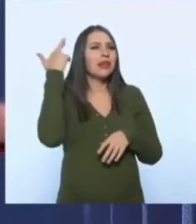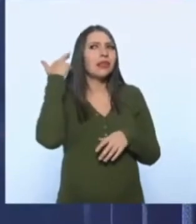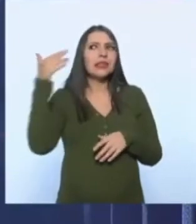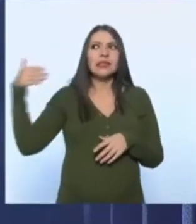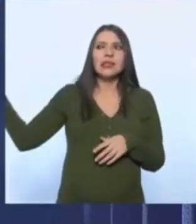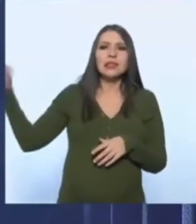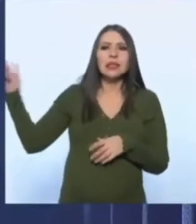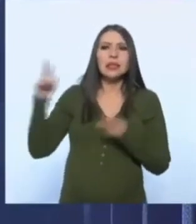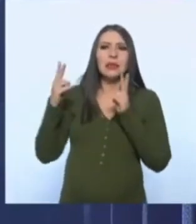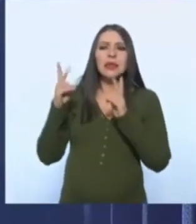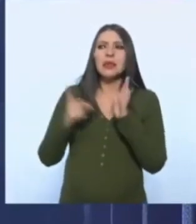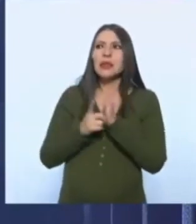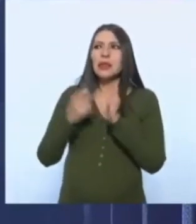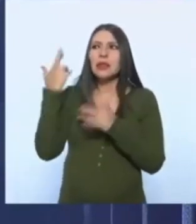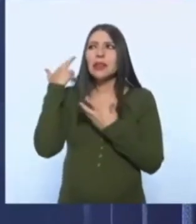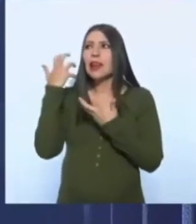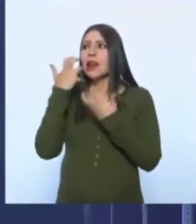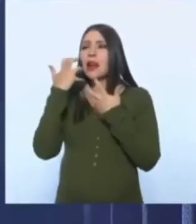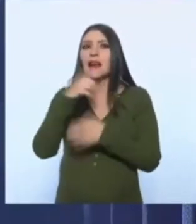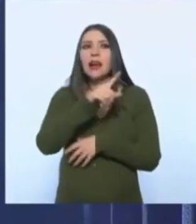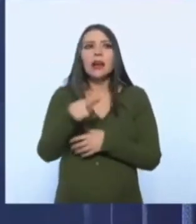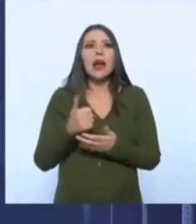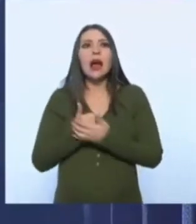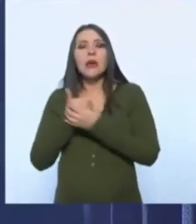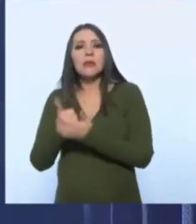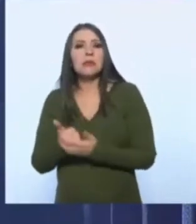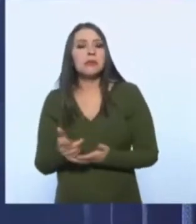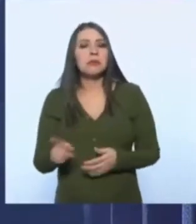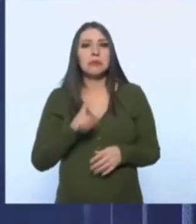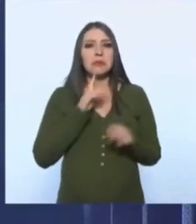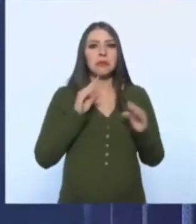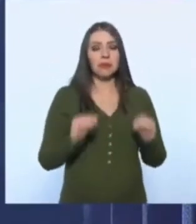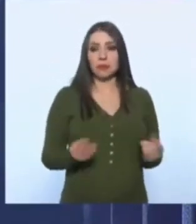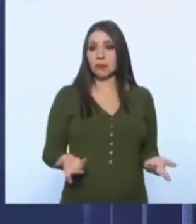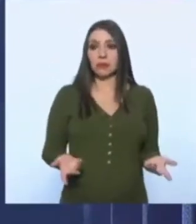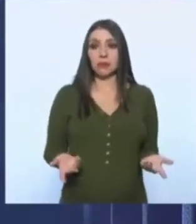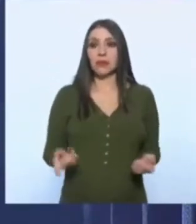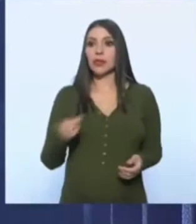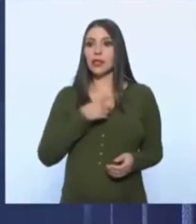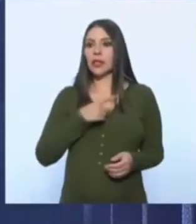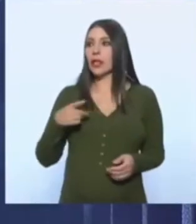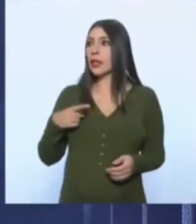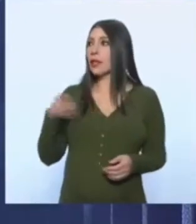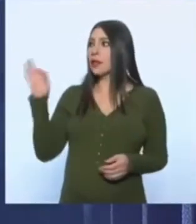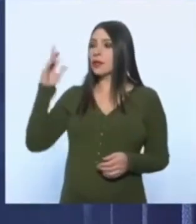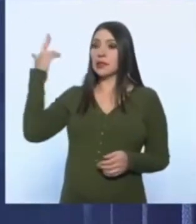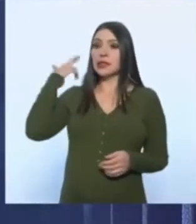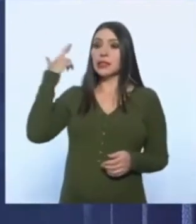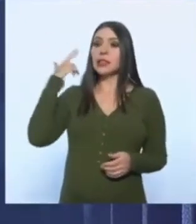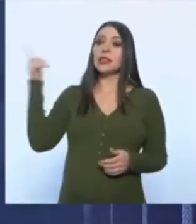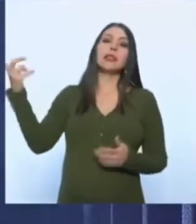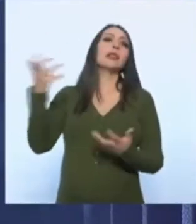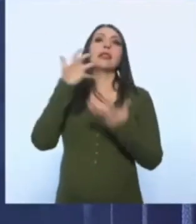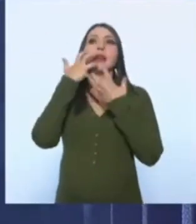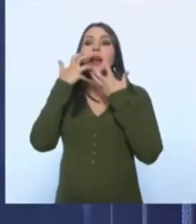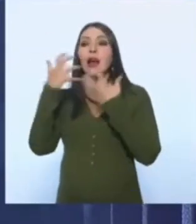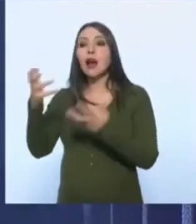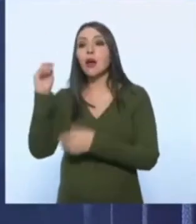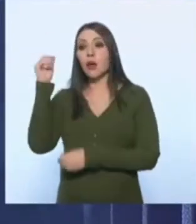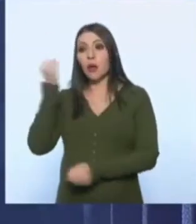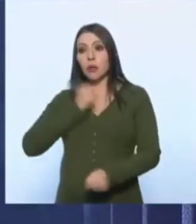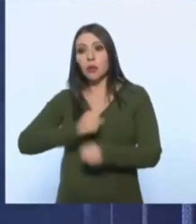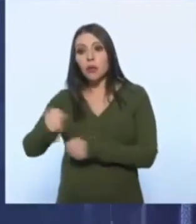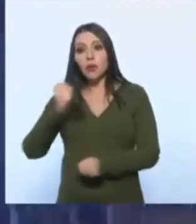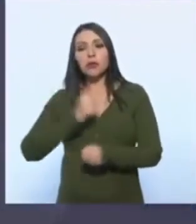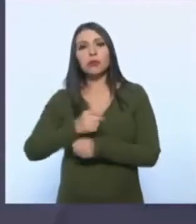un lado y nadie hace absolutamente nada. Se tiene que llamar a la policía si hay gritos y si hay golpes. Se tiene